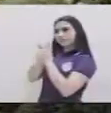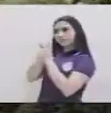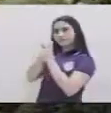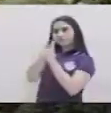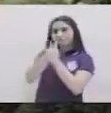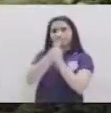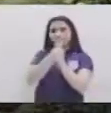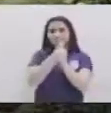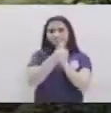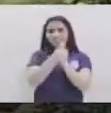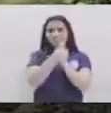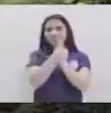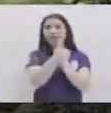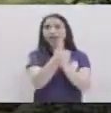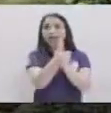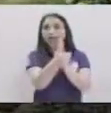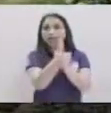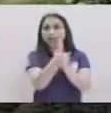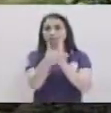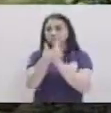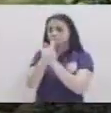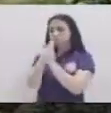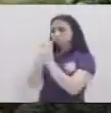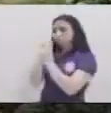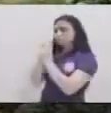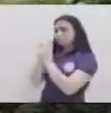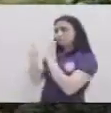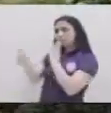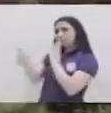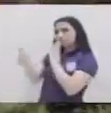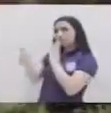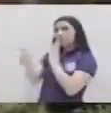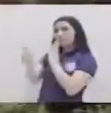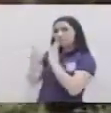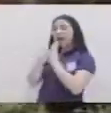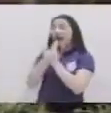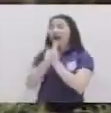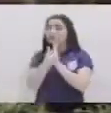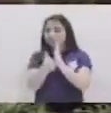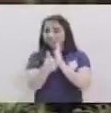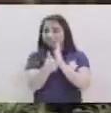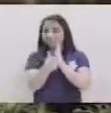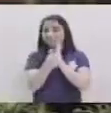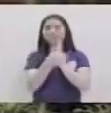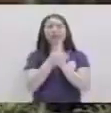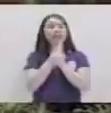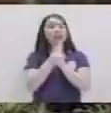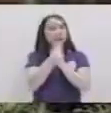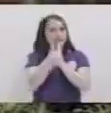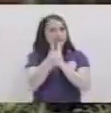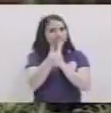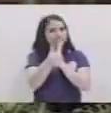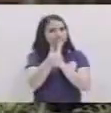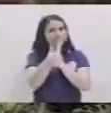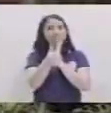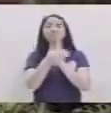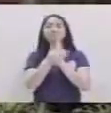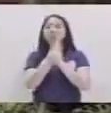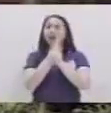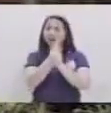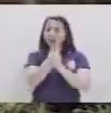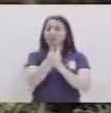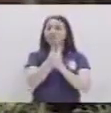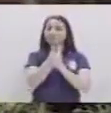es que avance nuestra mano dominante terminando con un tipo de aprobación o con el dedo